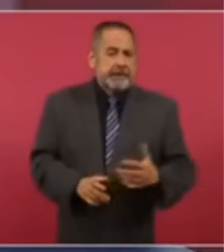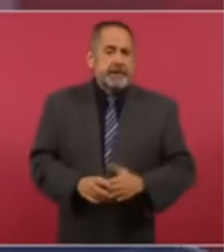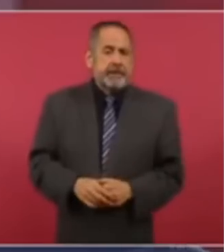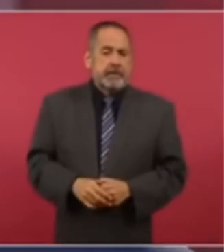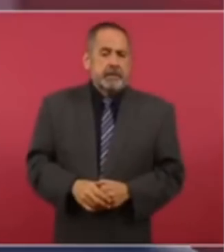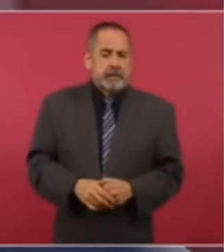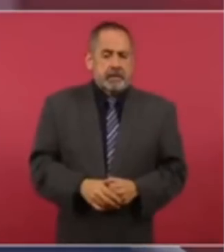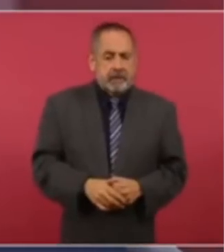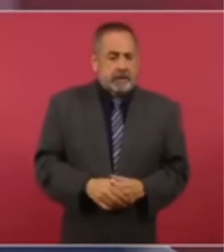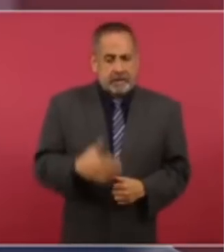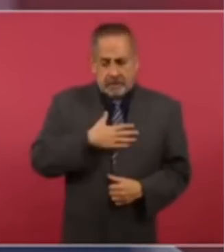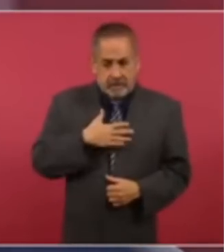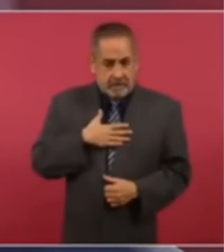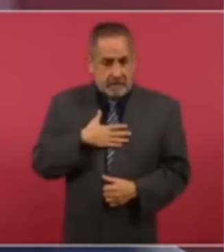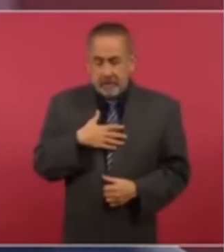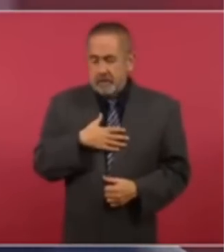nuestra